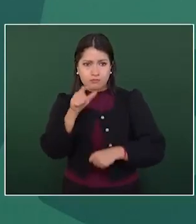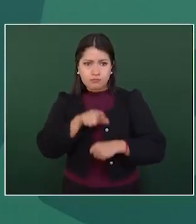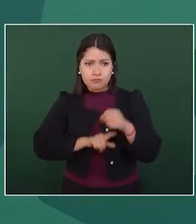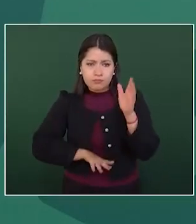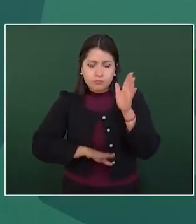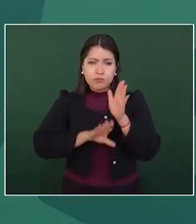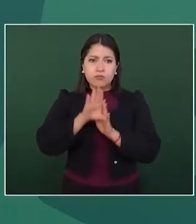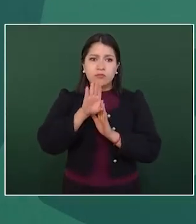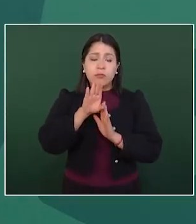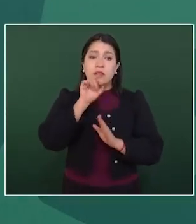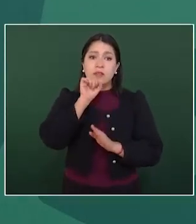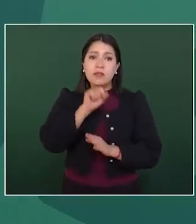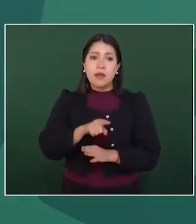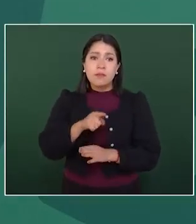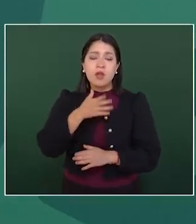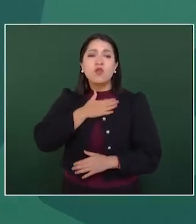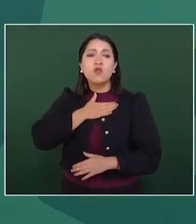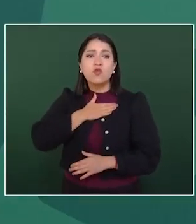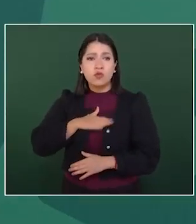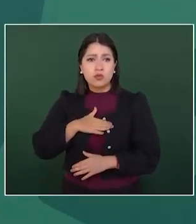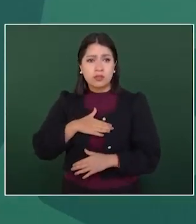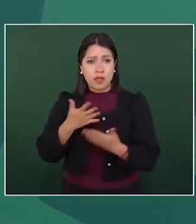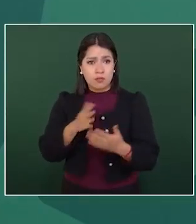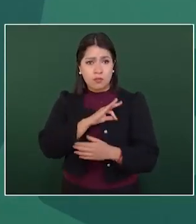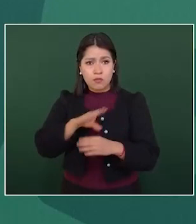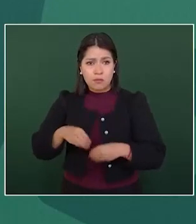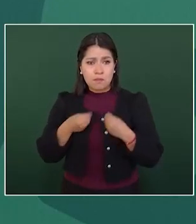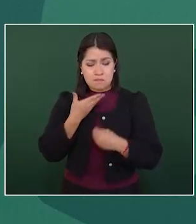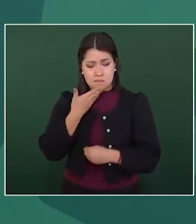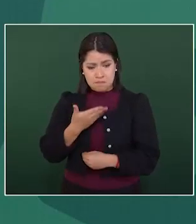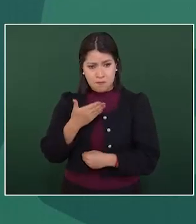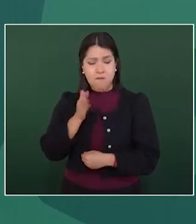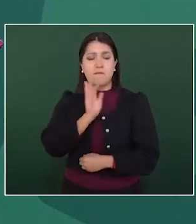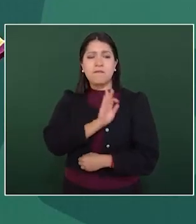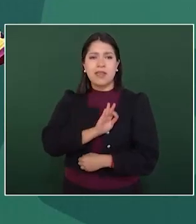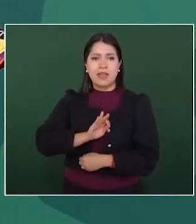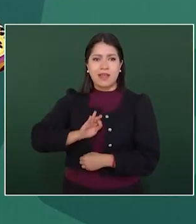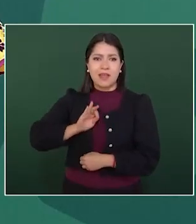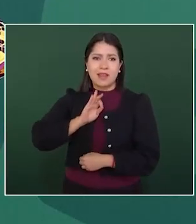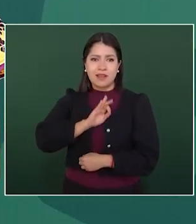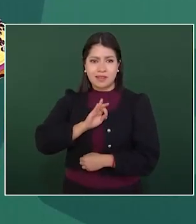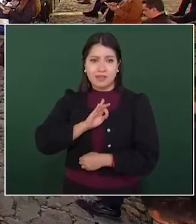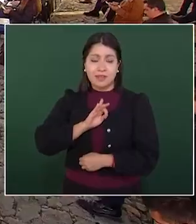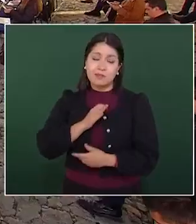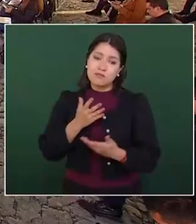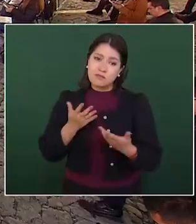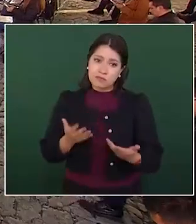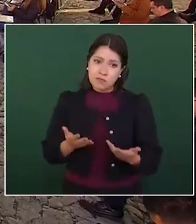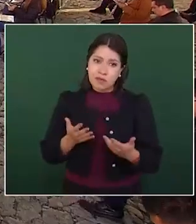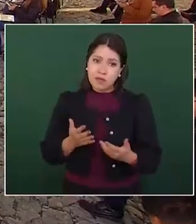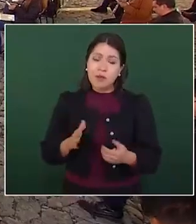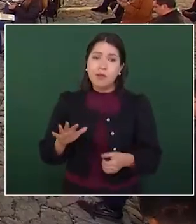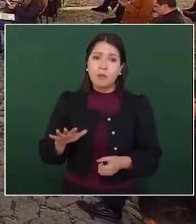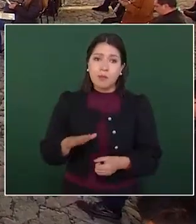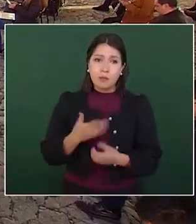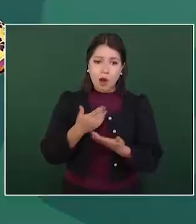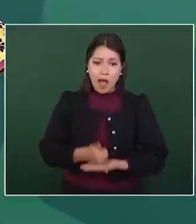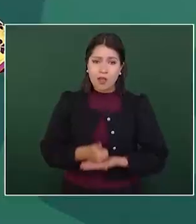una sociedad con bienestar y felicidad. Por su contribución a estos